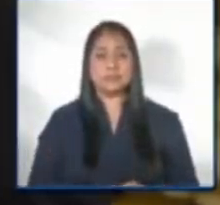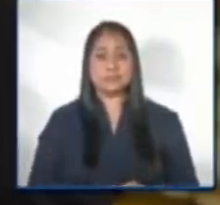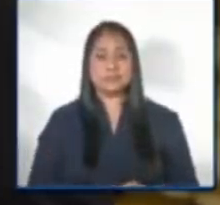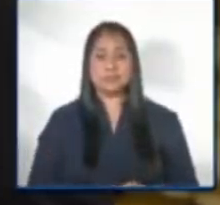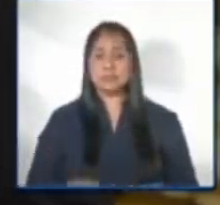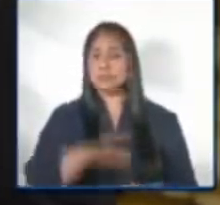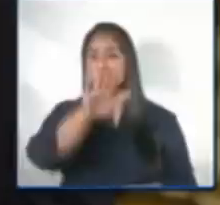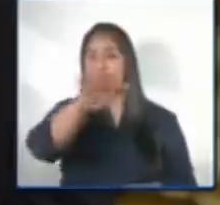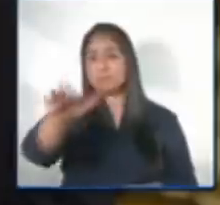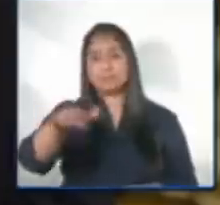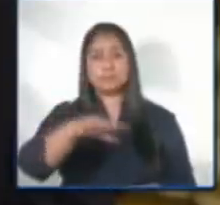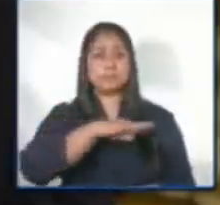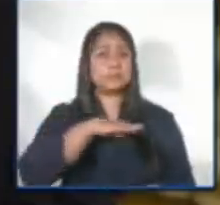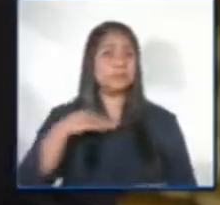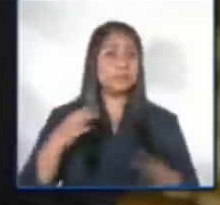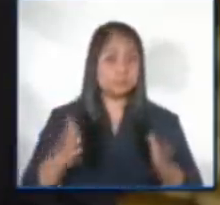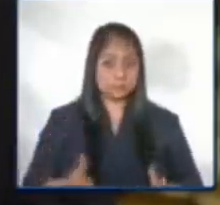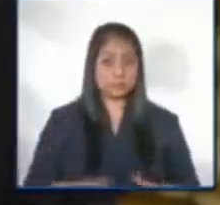Estimados ministros,